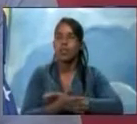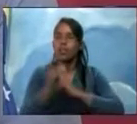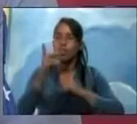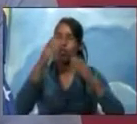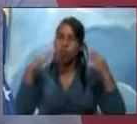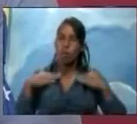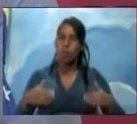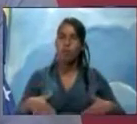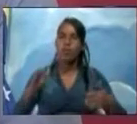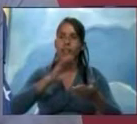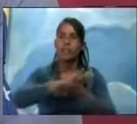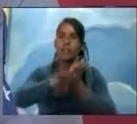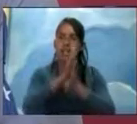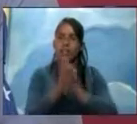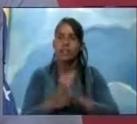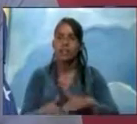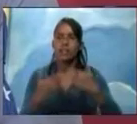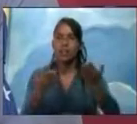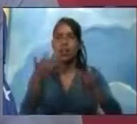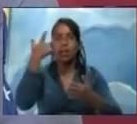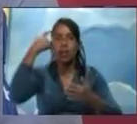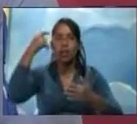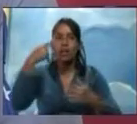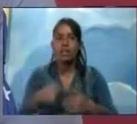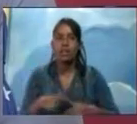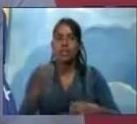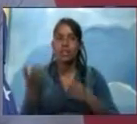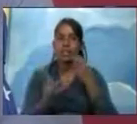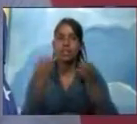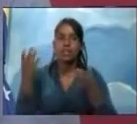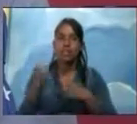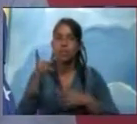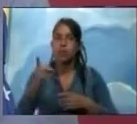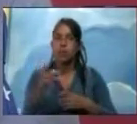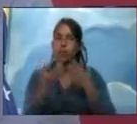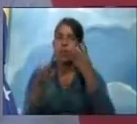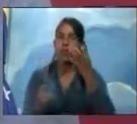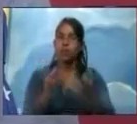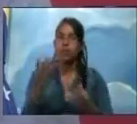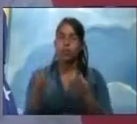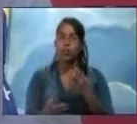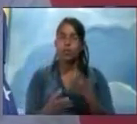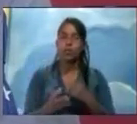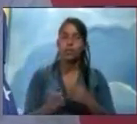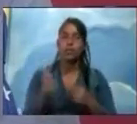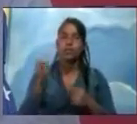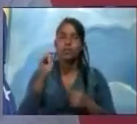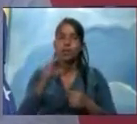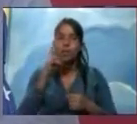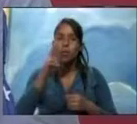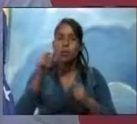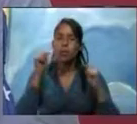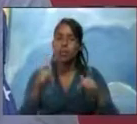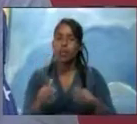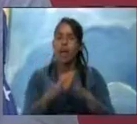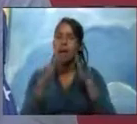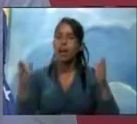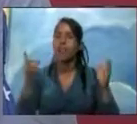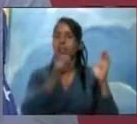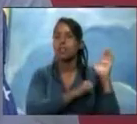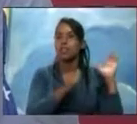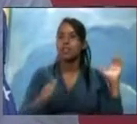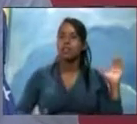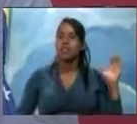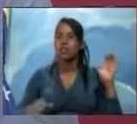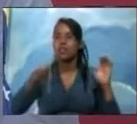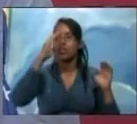destrozado y entregado para ser quemado en el fuego. Bien, estamos viendo acá la grandeza del Señor, como Dios